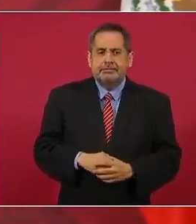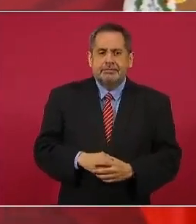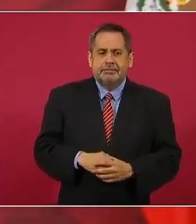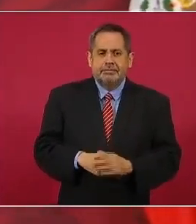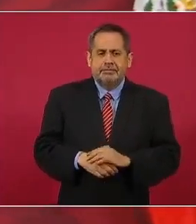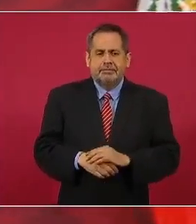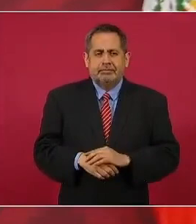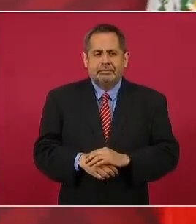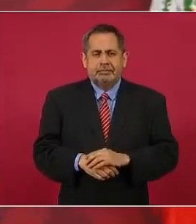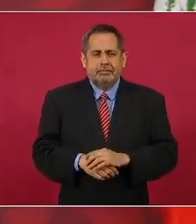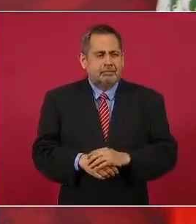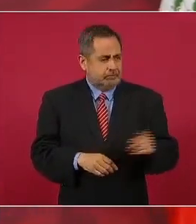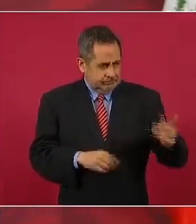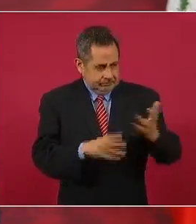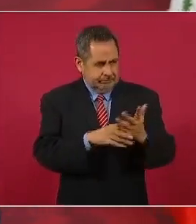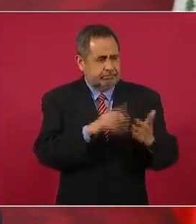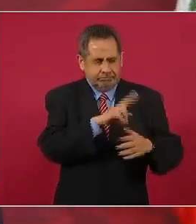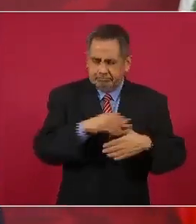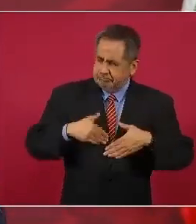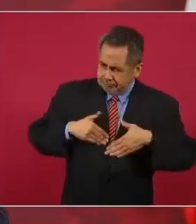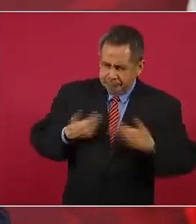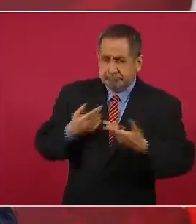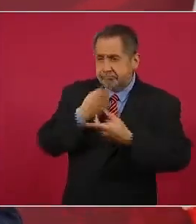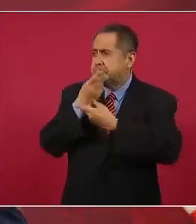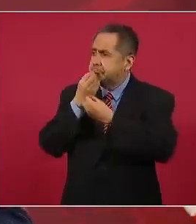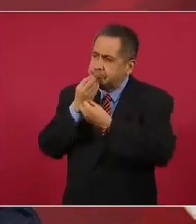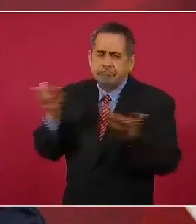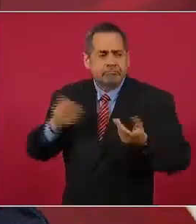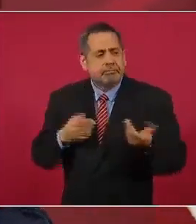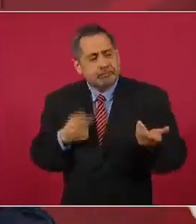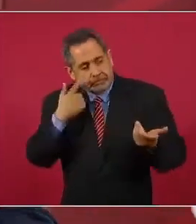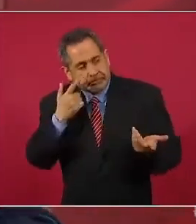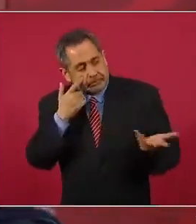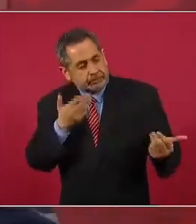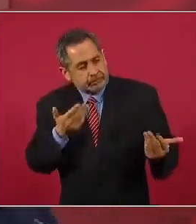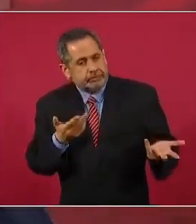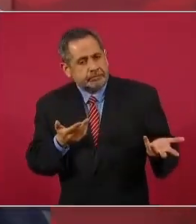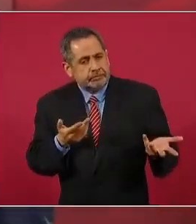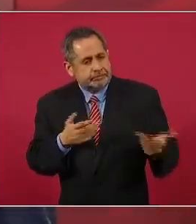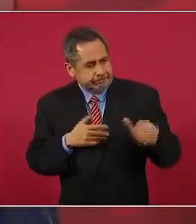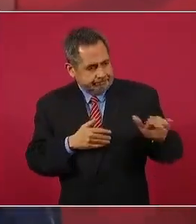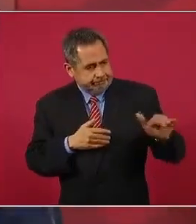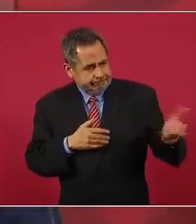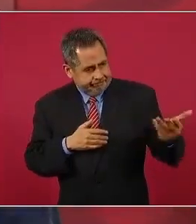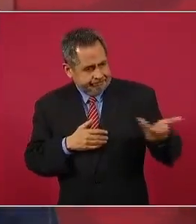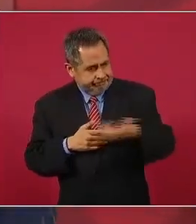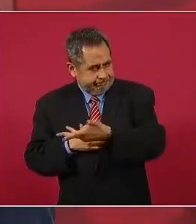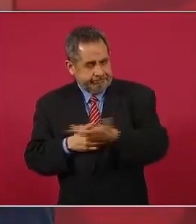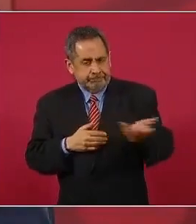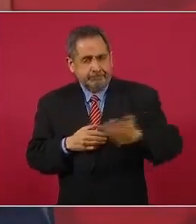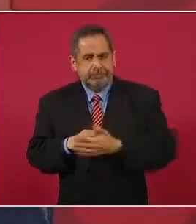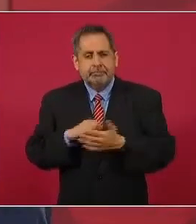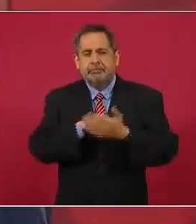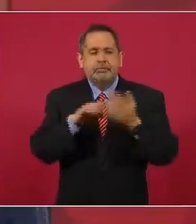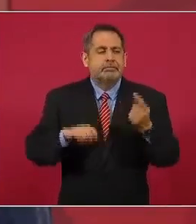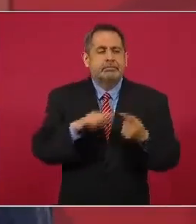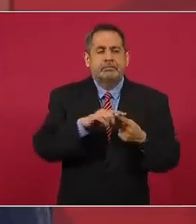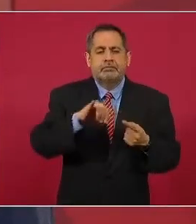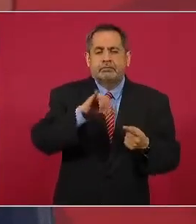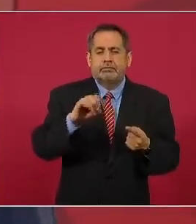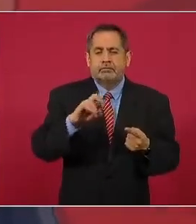Pero ellos mismos lo podrían decir. He estado hablando de Jorge